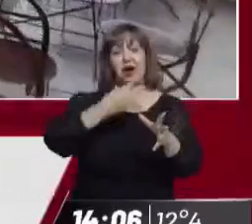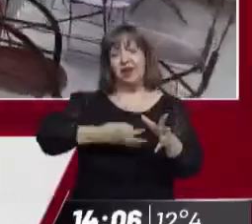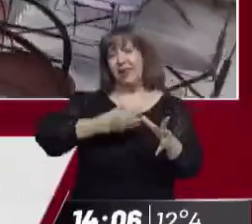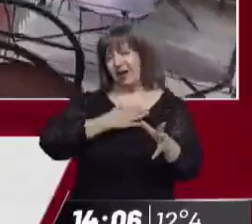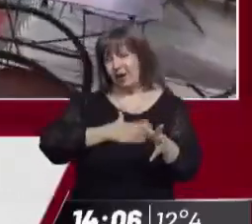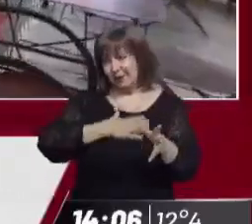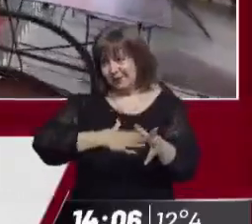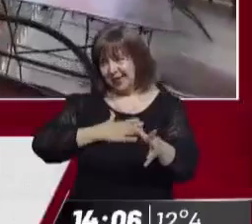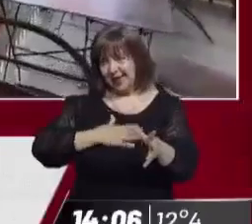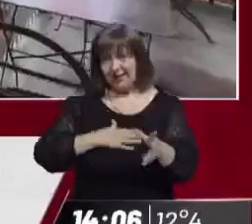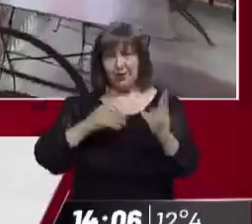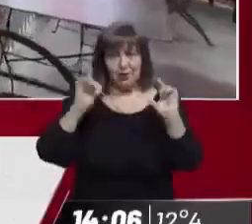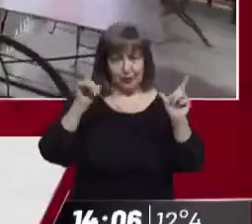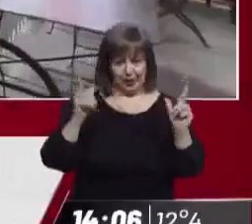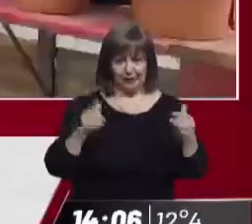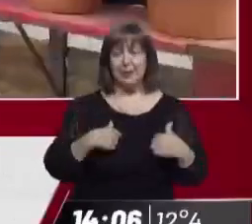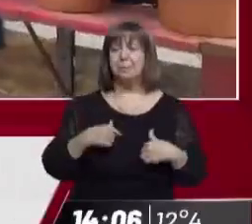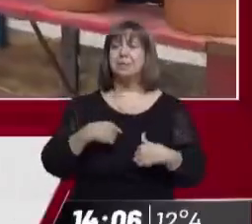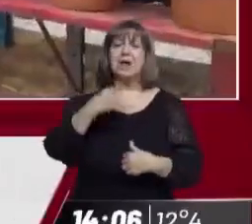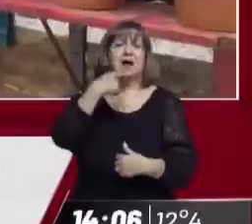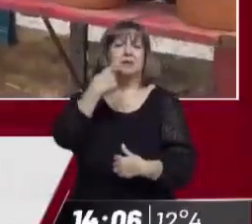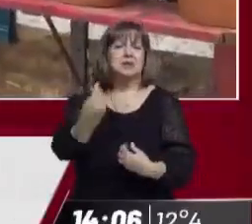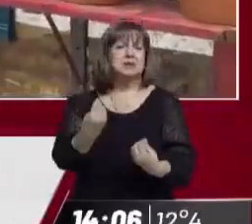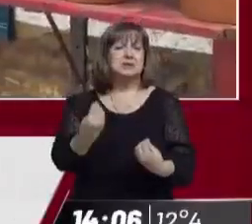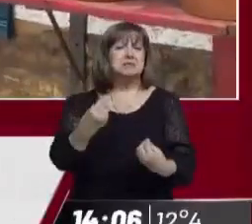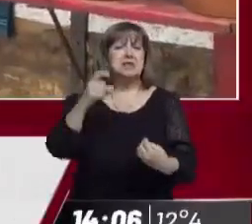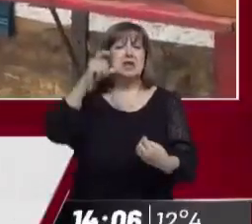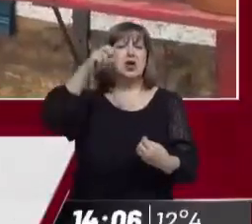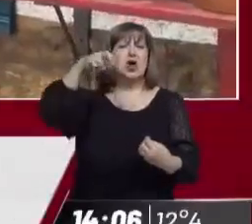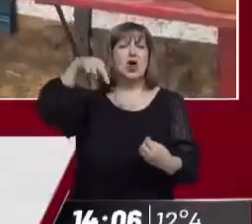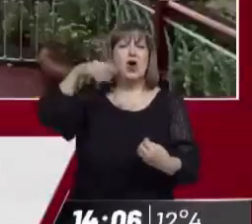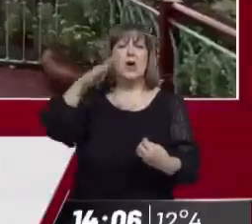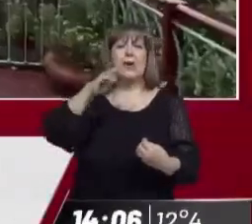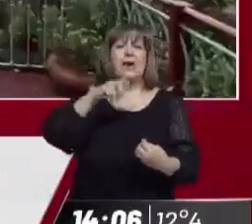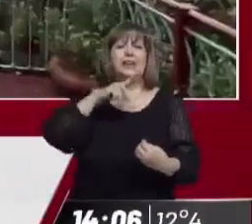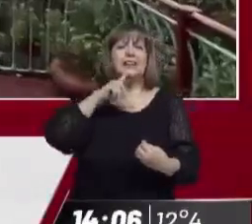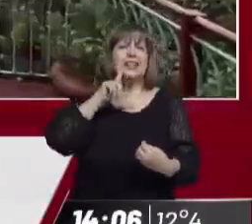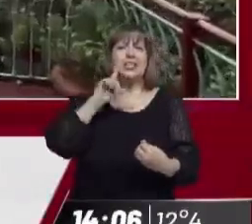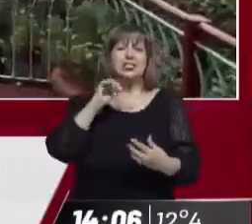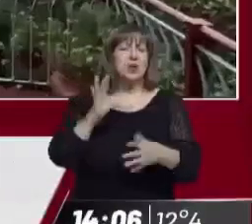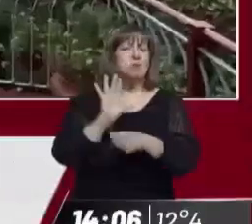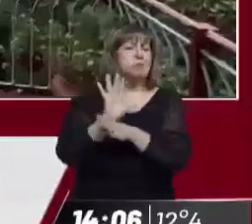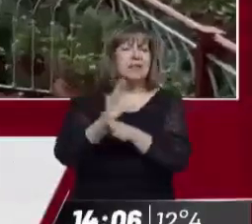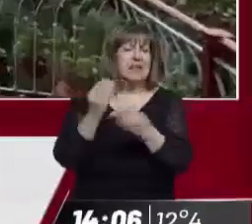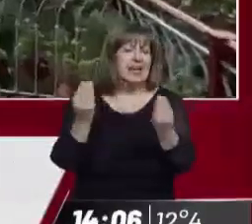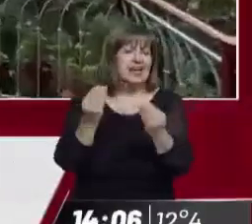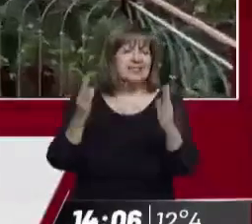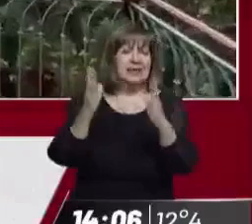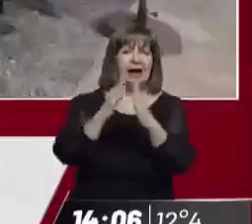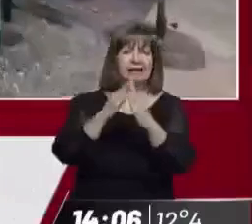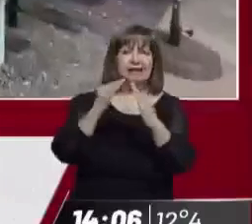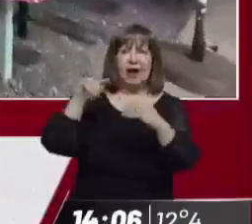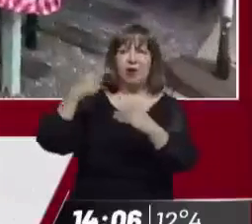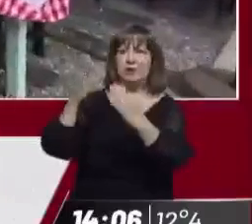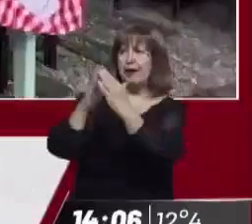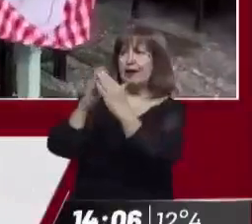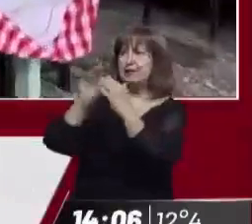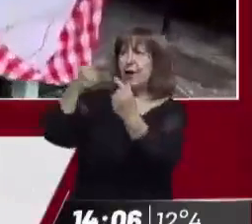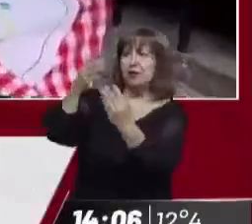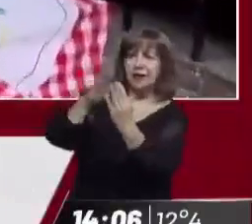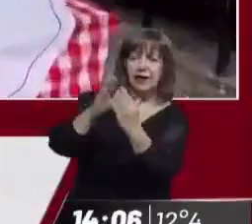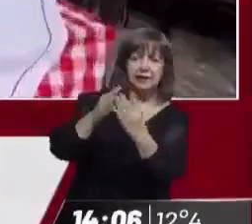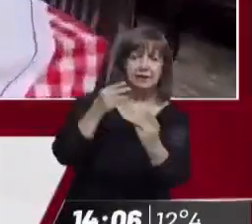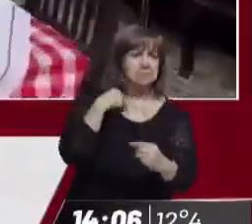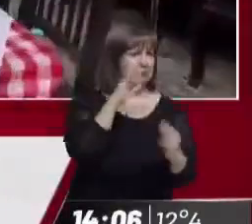Canta, contame, para los que no saben, ¿qué es esto del conventillo? ¿Cómo era la vida? Porque claro, nosotros vemos acá que allá